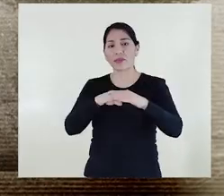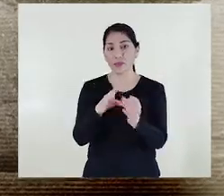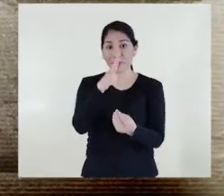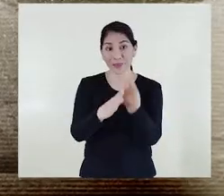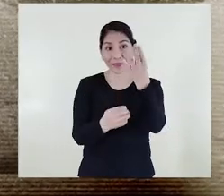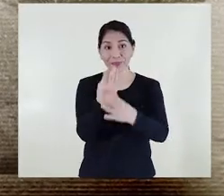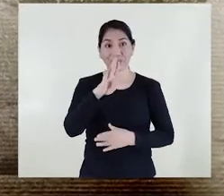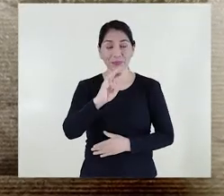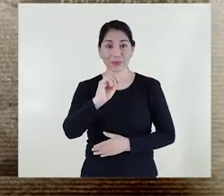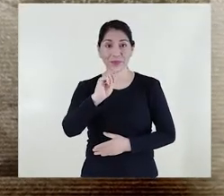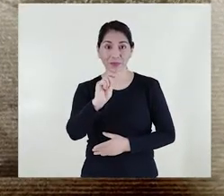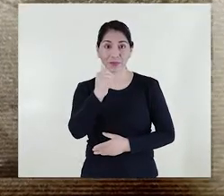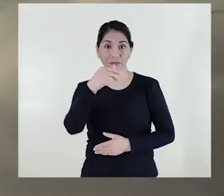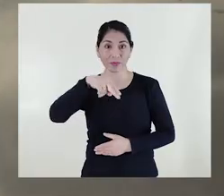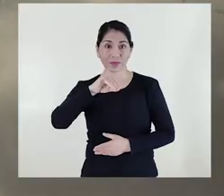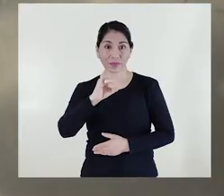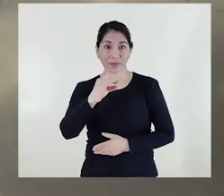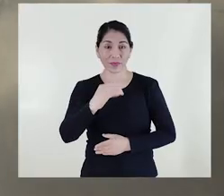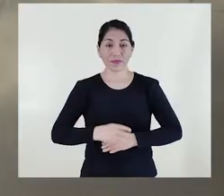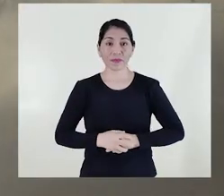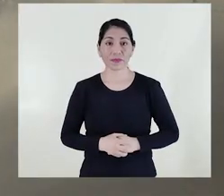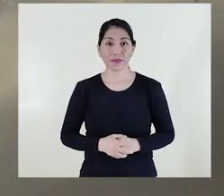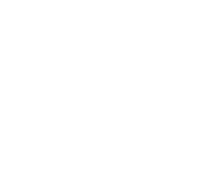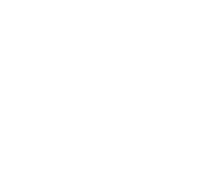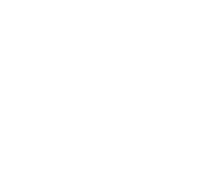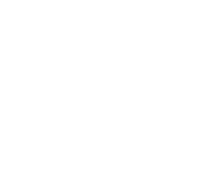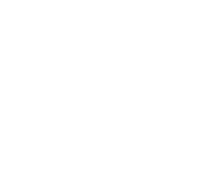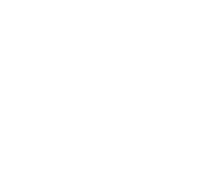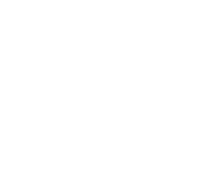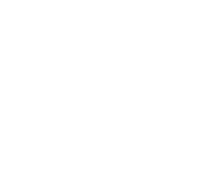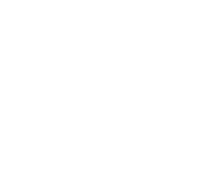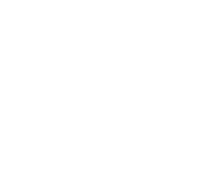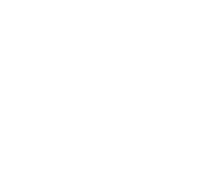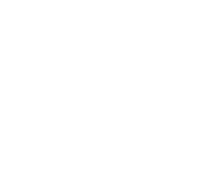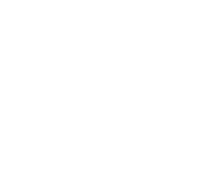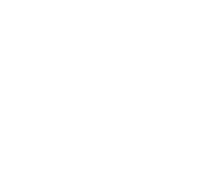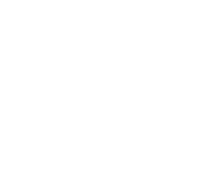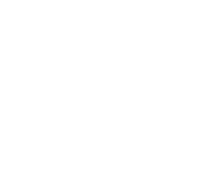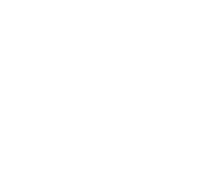sin cambio su vieja muralla de ingreso. Jardín Botánico. Nuestra Lima del Bicentenario.